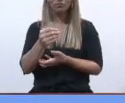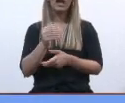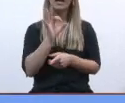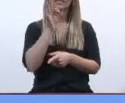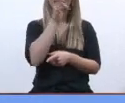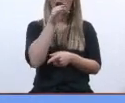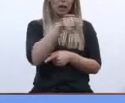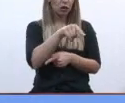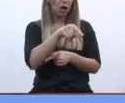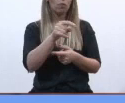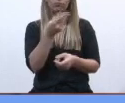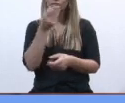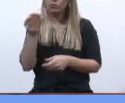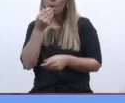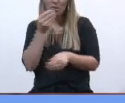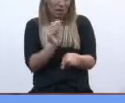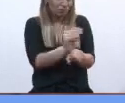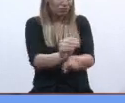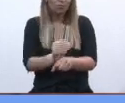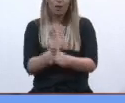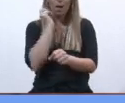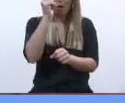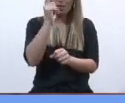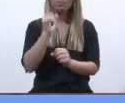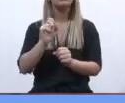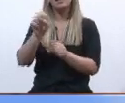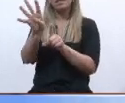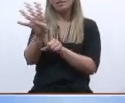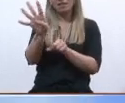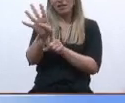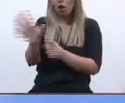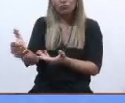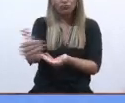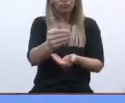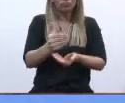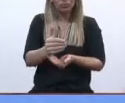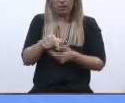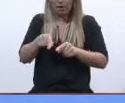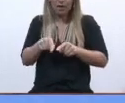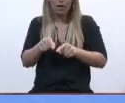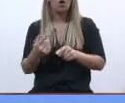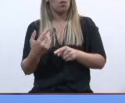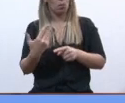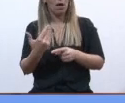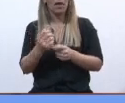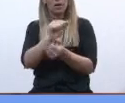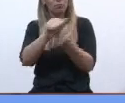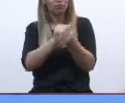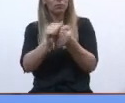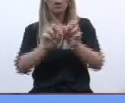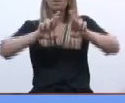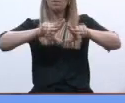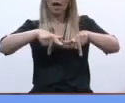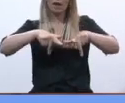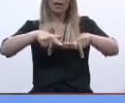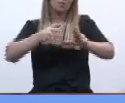se iban a poder alimentar y con el trigo existente se iba a poder hacer la mitad del pan para